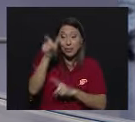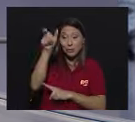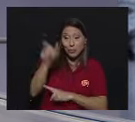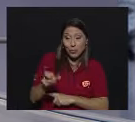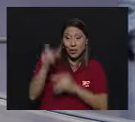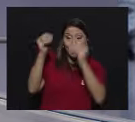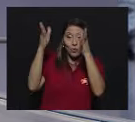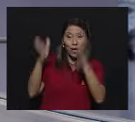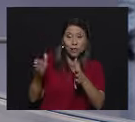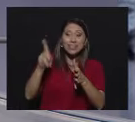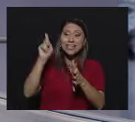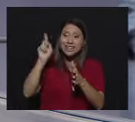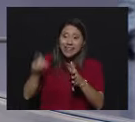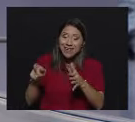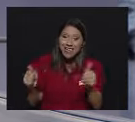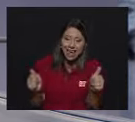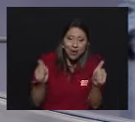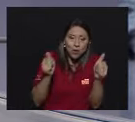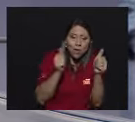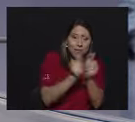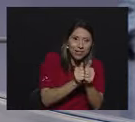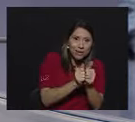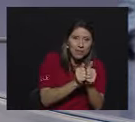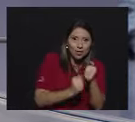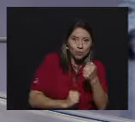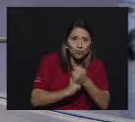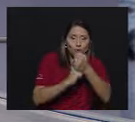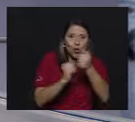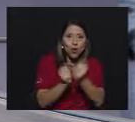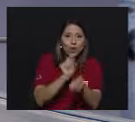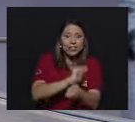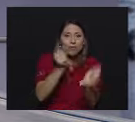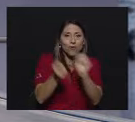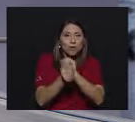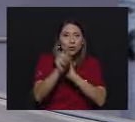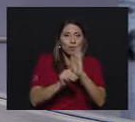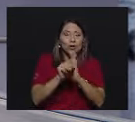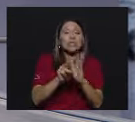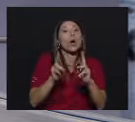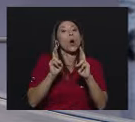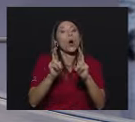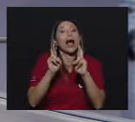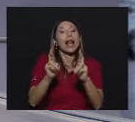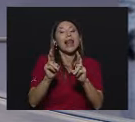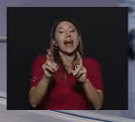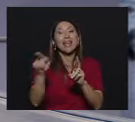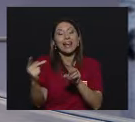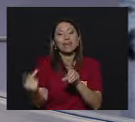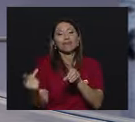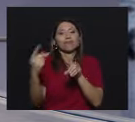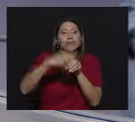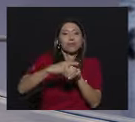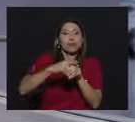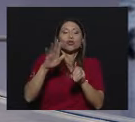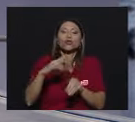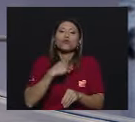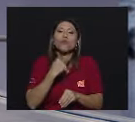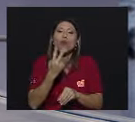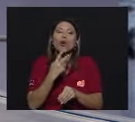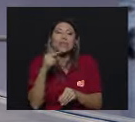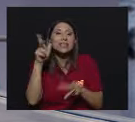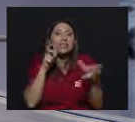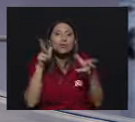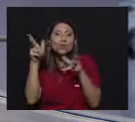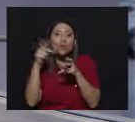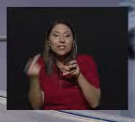un acompañamiento de esas reformas curriculares y ojalá, dicen las investigaciones también, que sea partícipe, que sus voces se escuchen en esas reformas